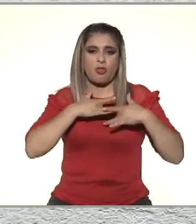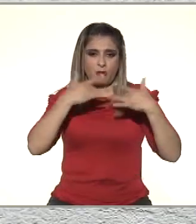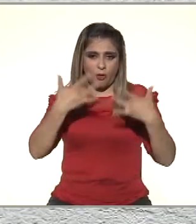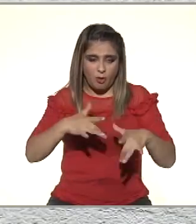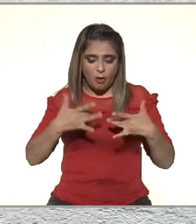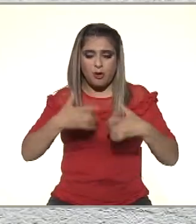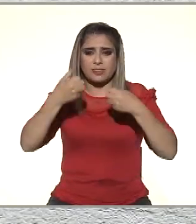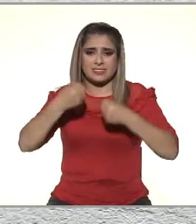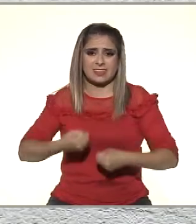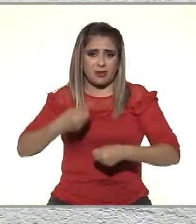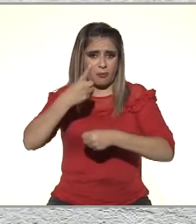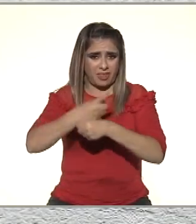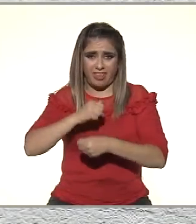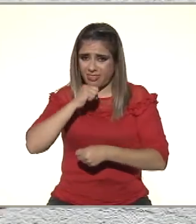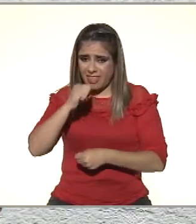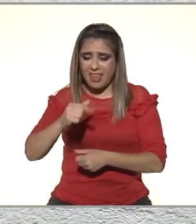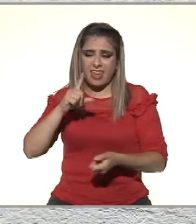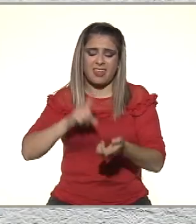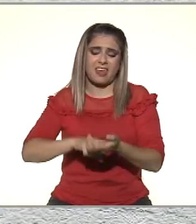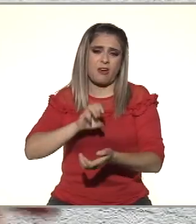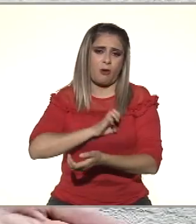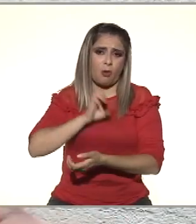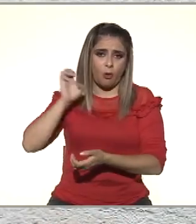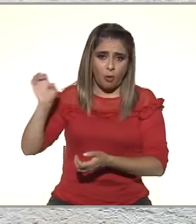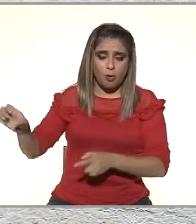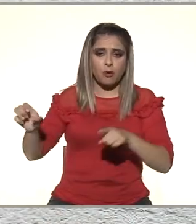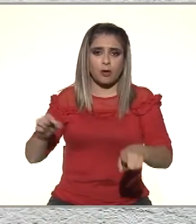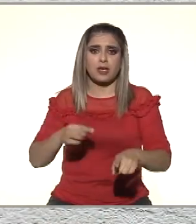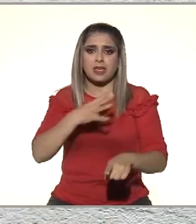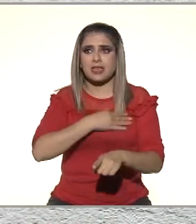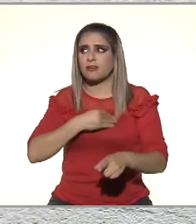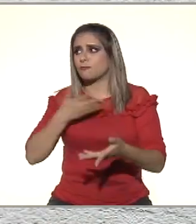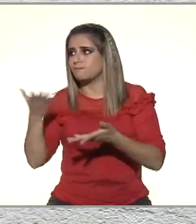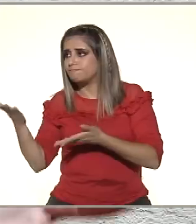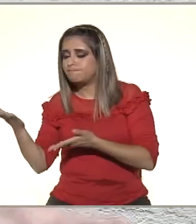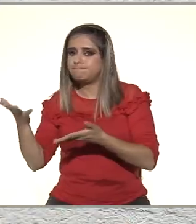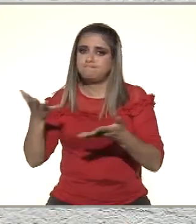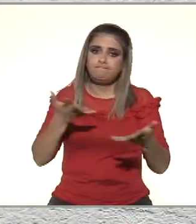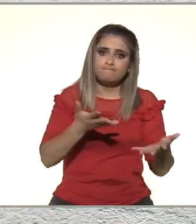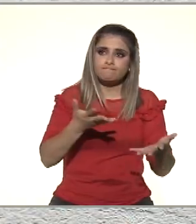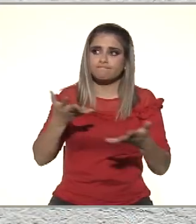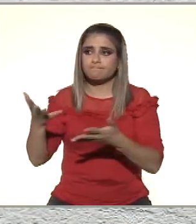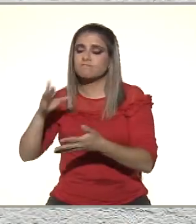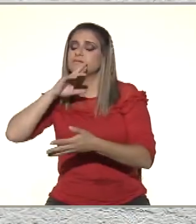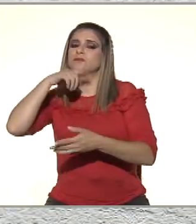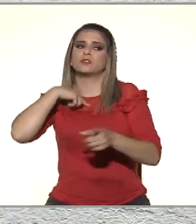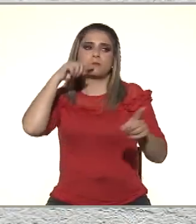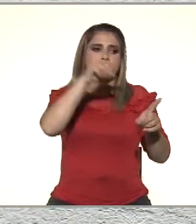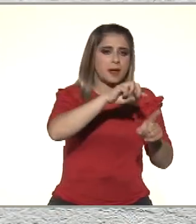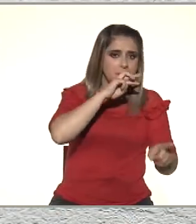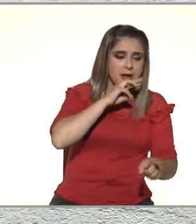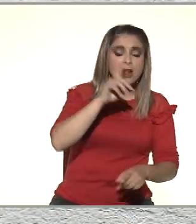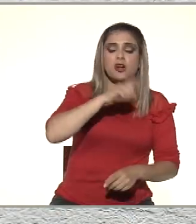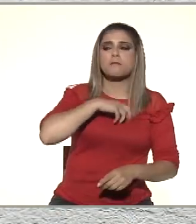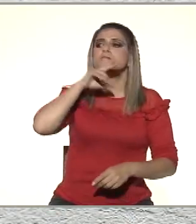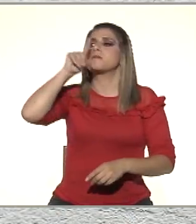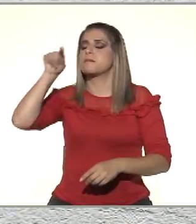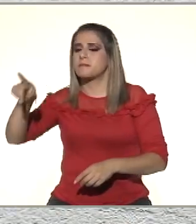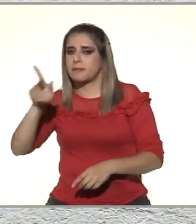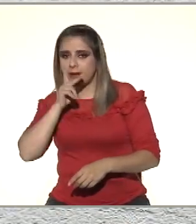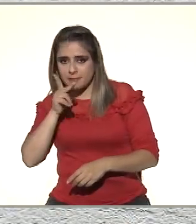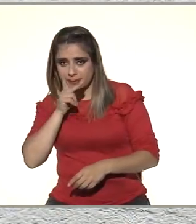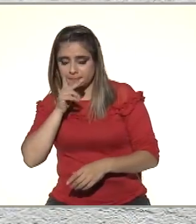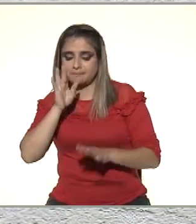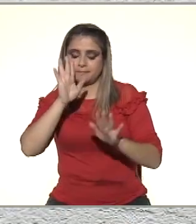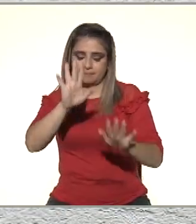y desprecio, en el que a veces los hijos toman algún partido prefiriendo a un padre en lugar del otro. Hoy